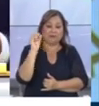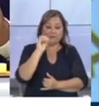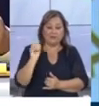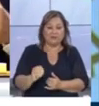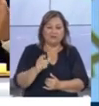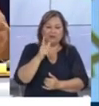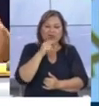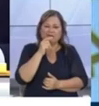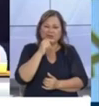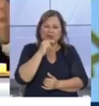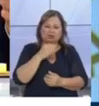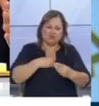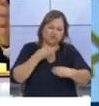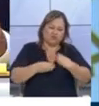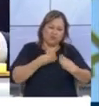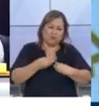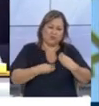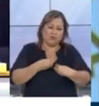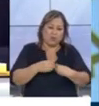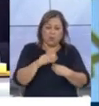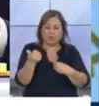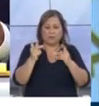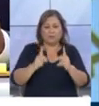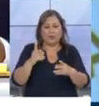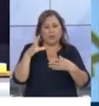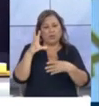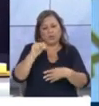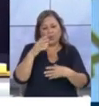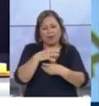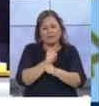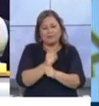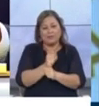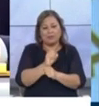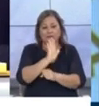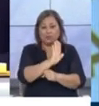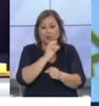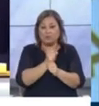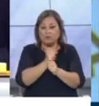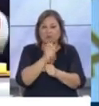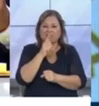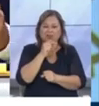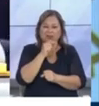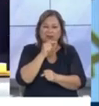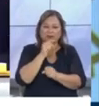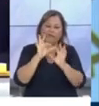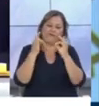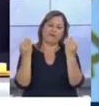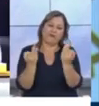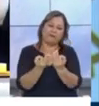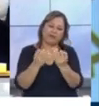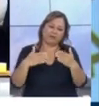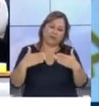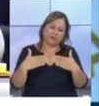por esa falta administrativa porque alguien no está haciendo su trabajo son los panameños son las familias panameñas son jóvenes